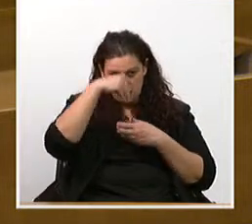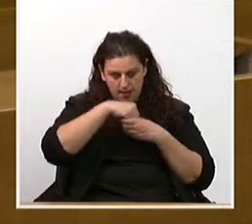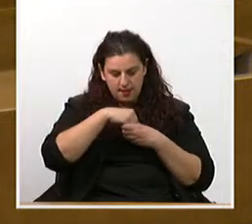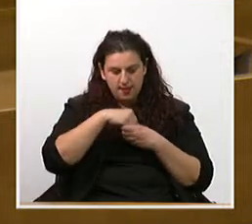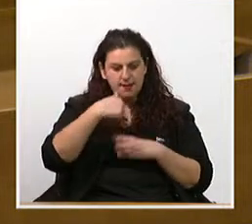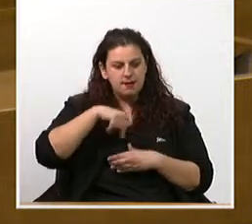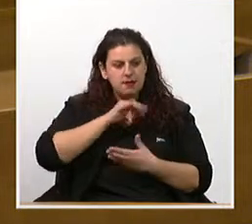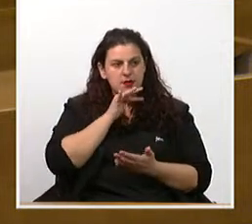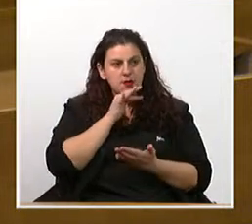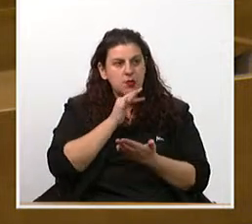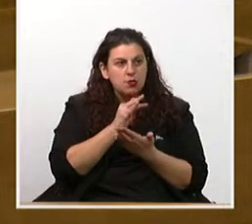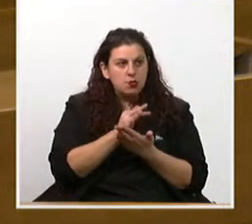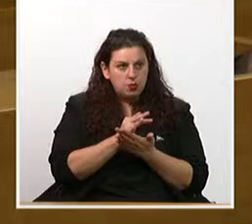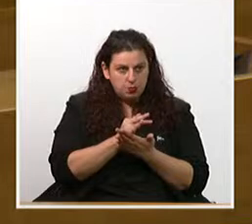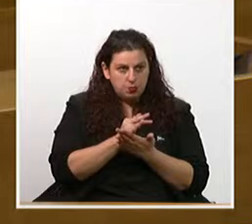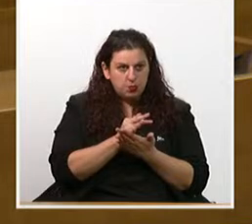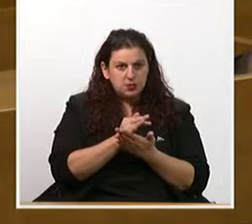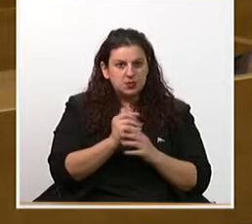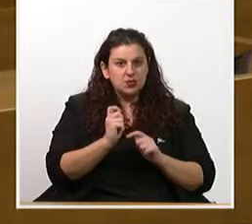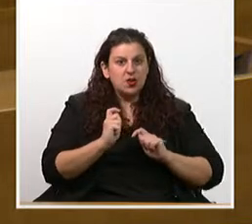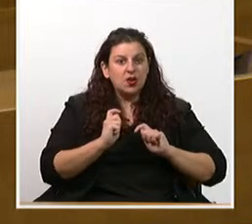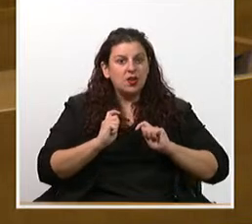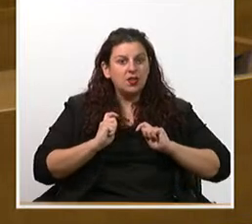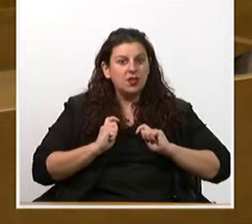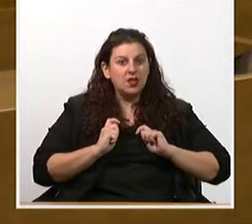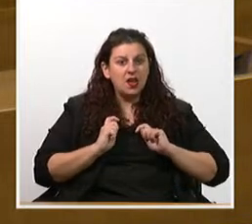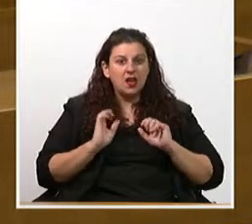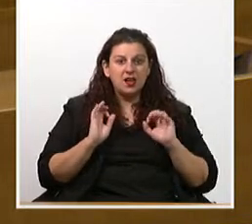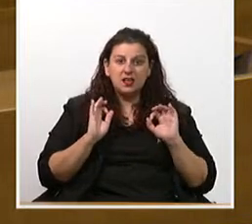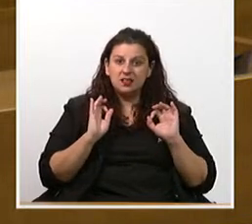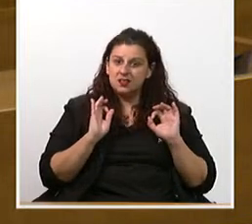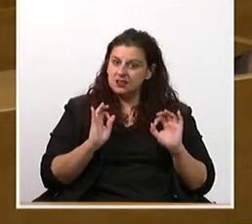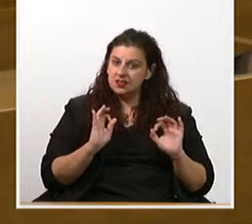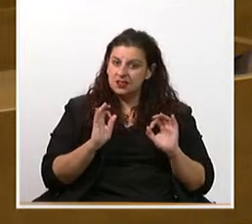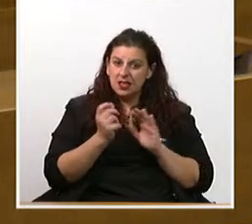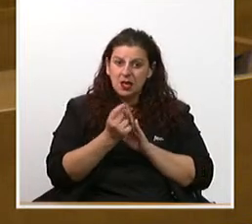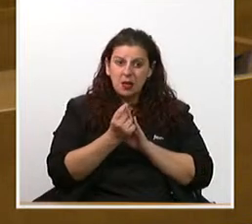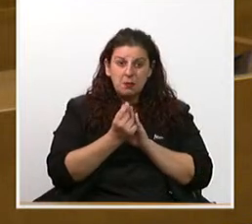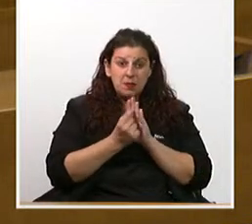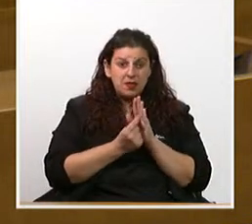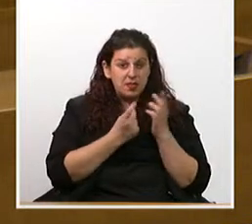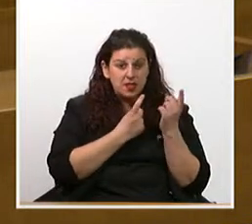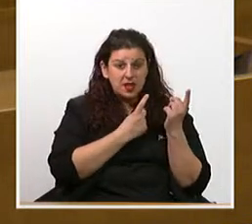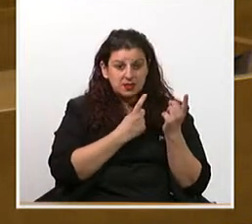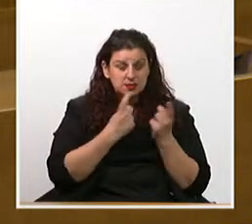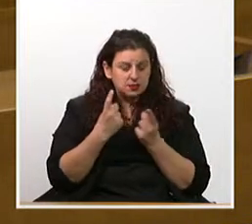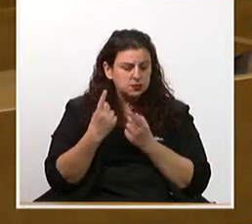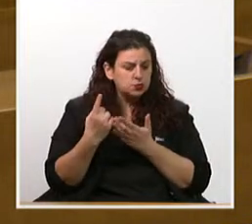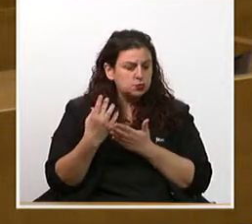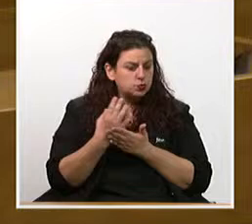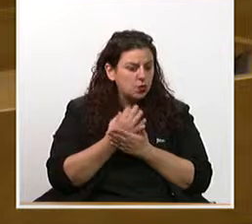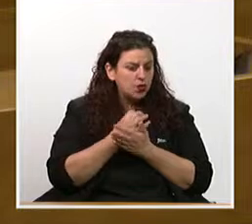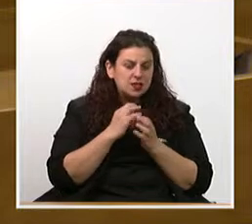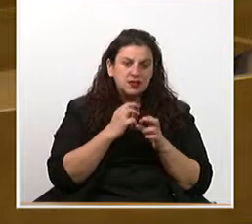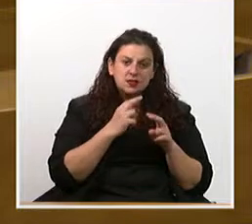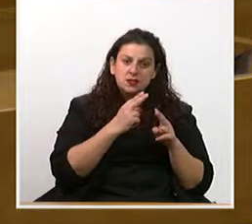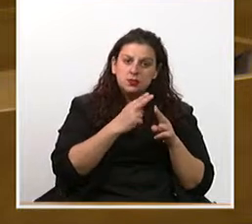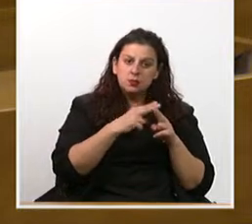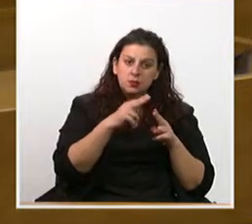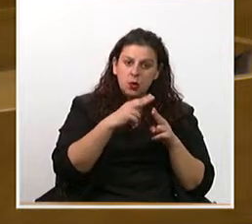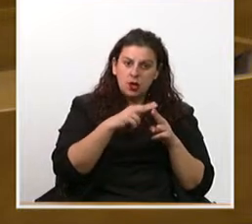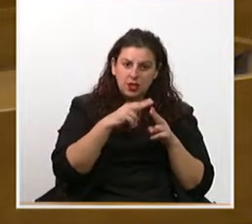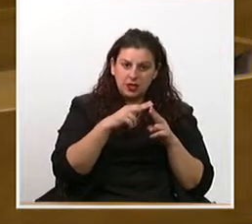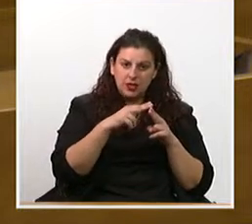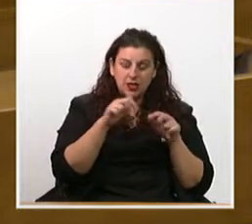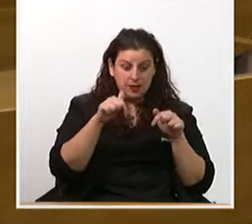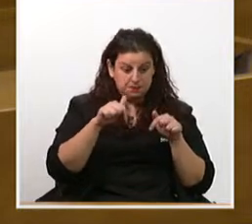compromiso y que nos empujen a adoptar todas las medidas necesarias desde la política desde